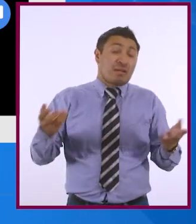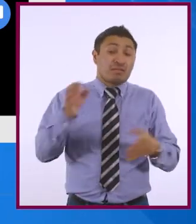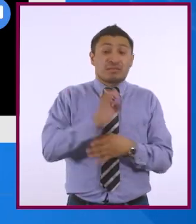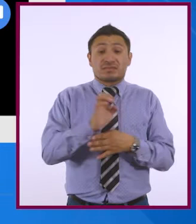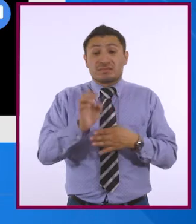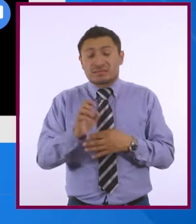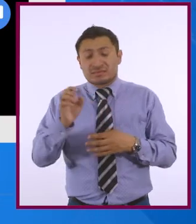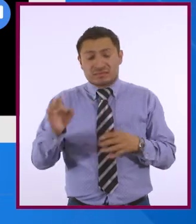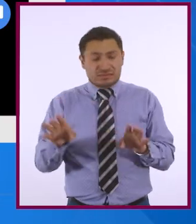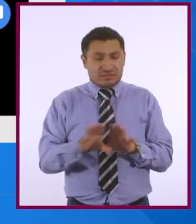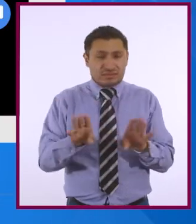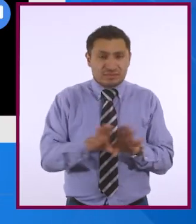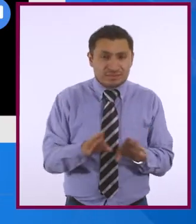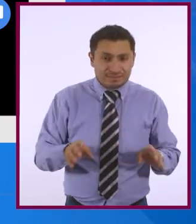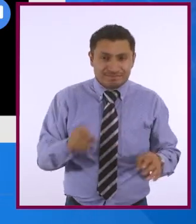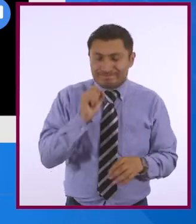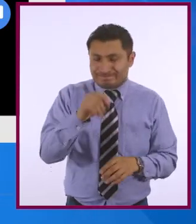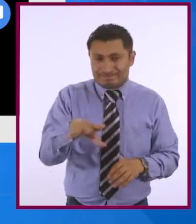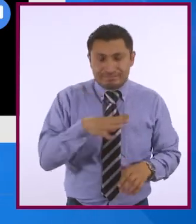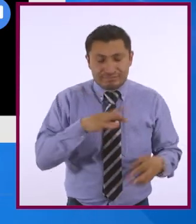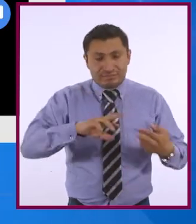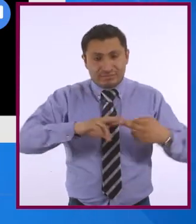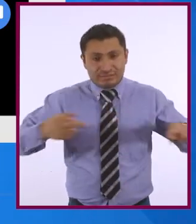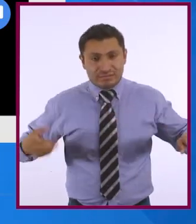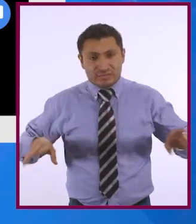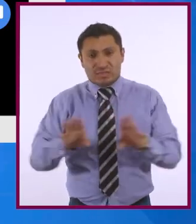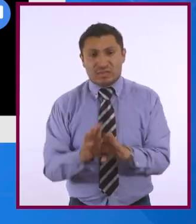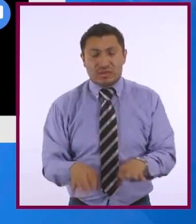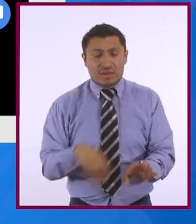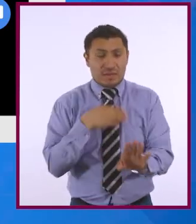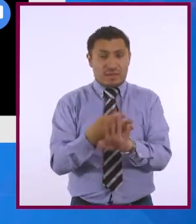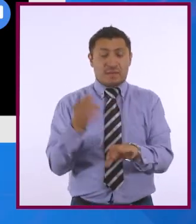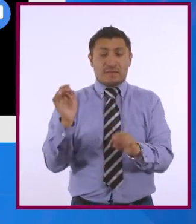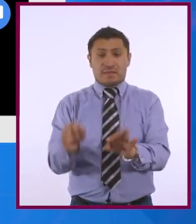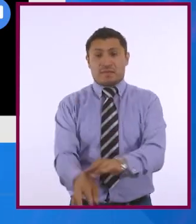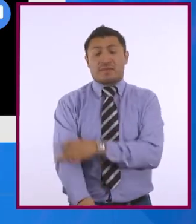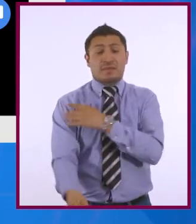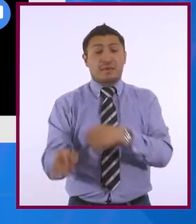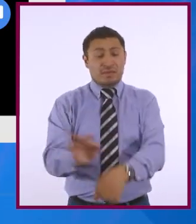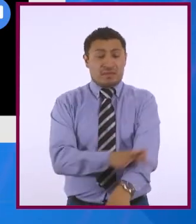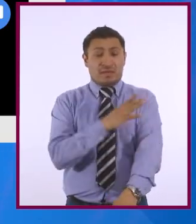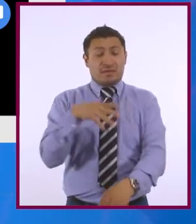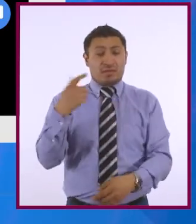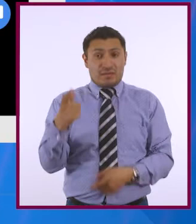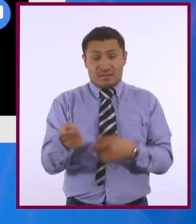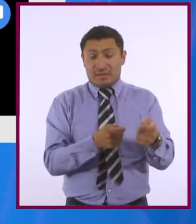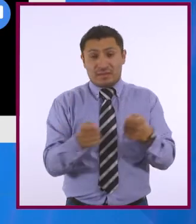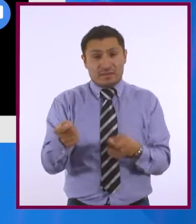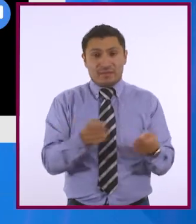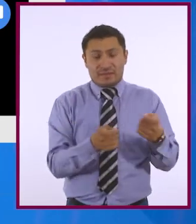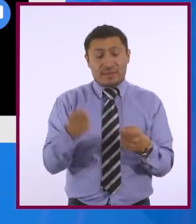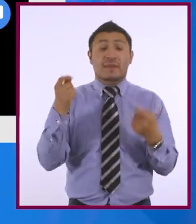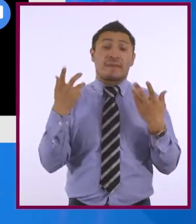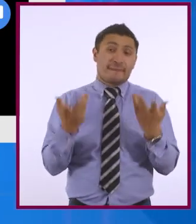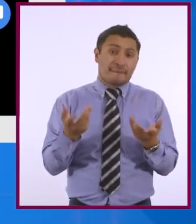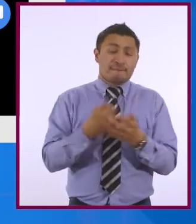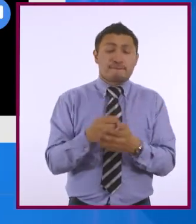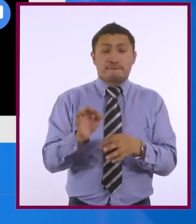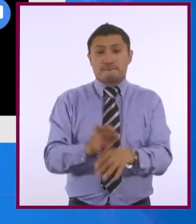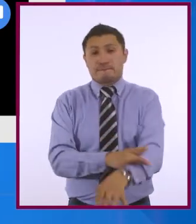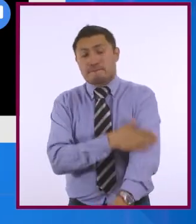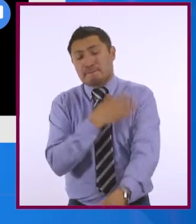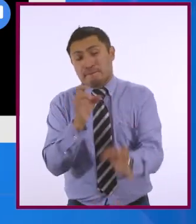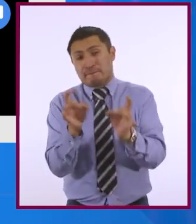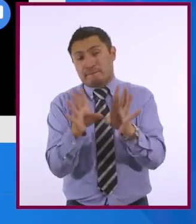tienen después todos estos que también están relacionados con afectaciones emocionales y conductuales, ¿no? Emocionalmente de